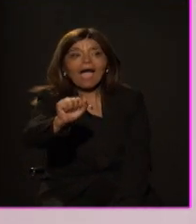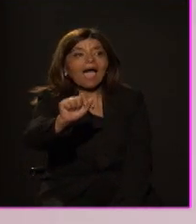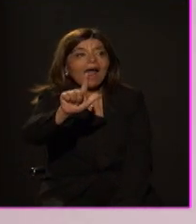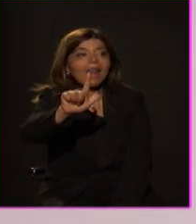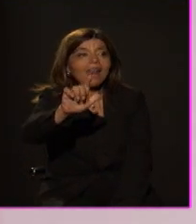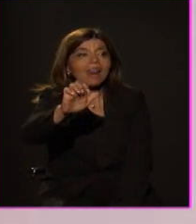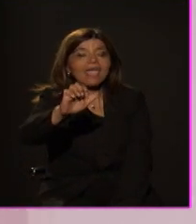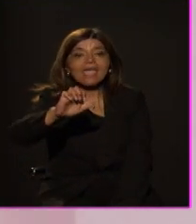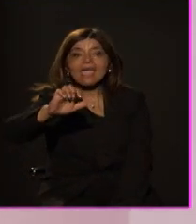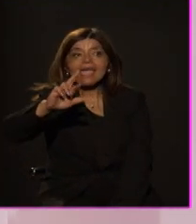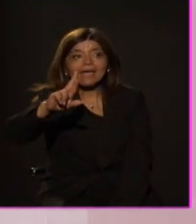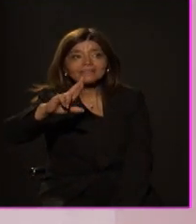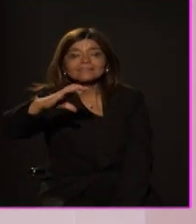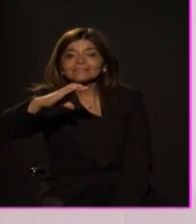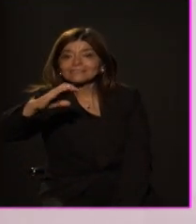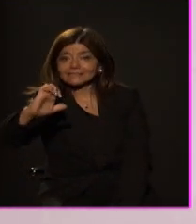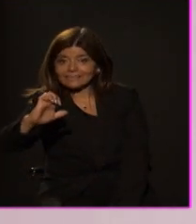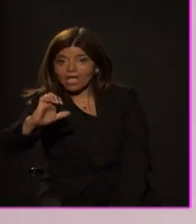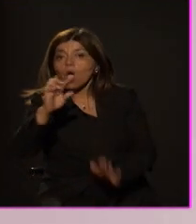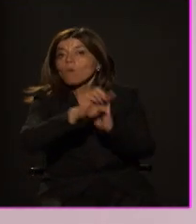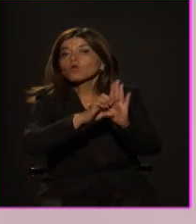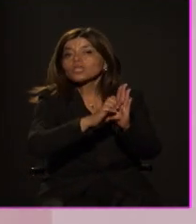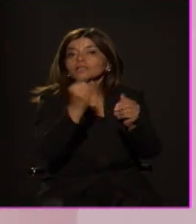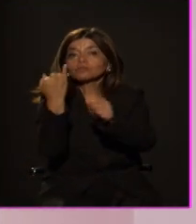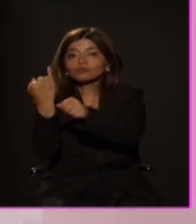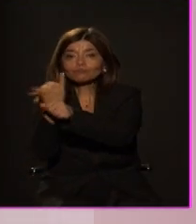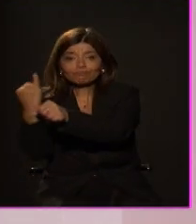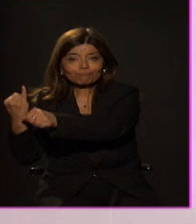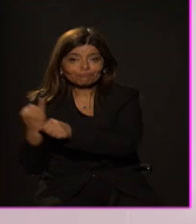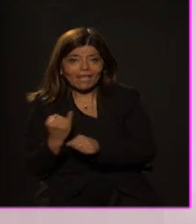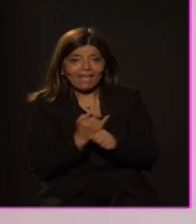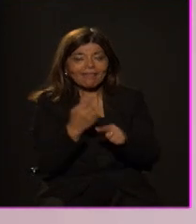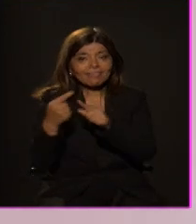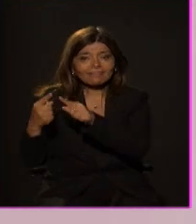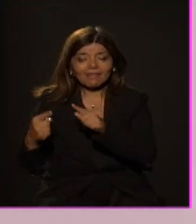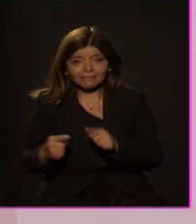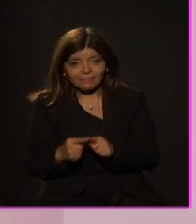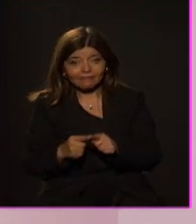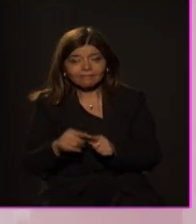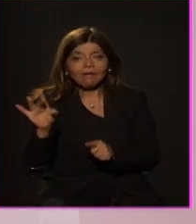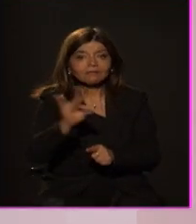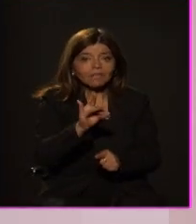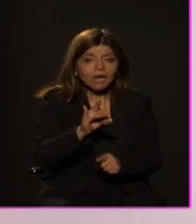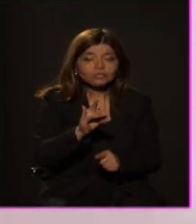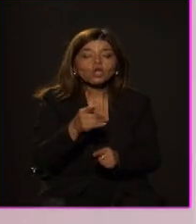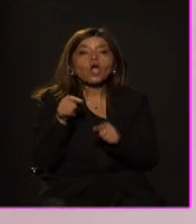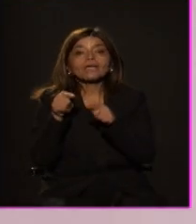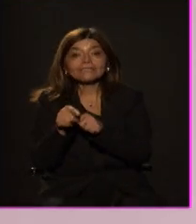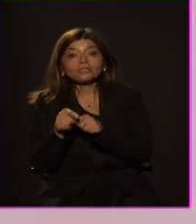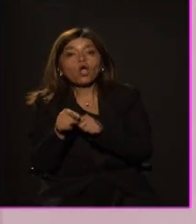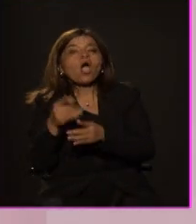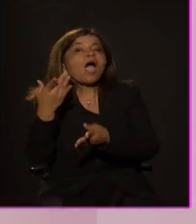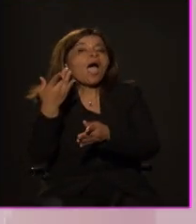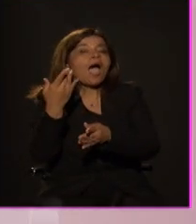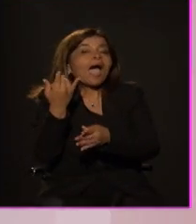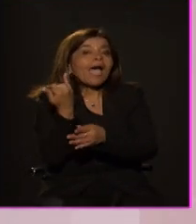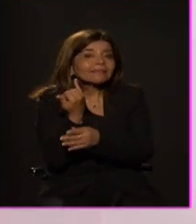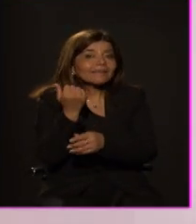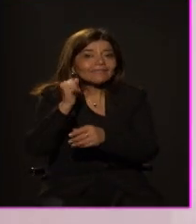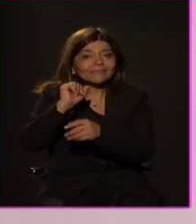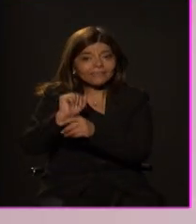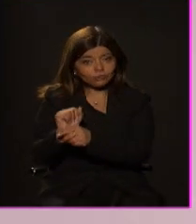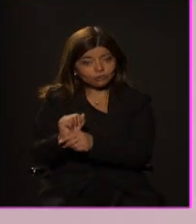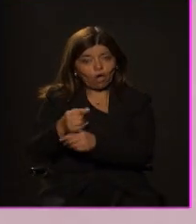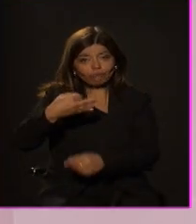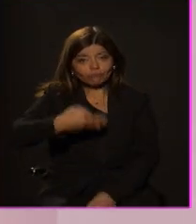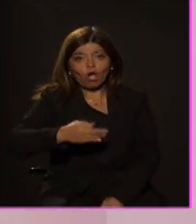que participan, que fue seleccionado como uno de los agentes de inteligencia artificial o brokers astronómicos oficiales de Vera